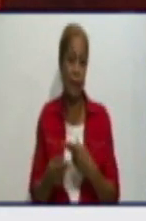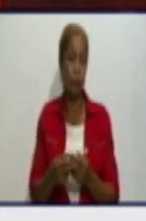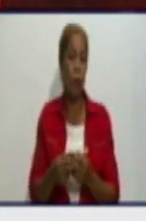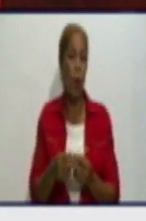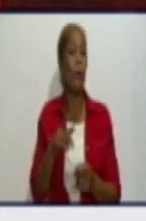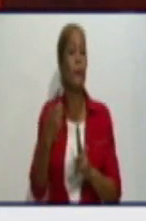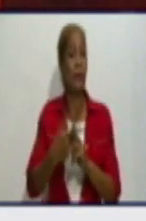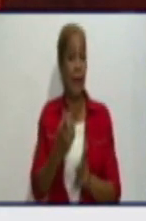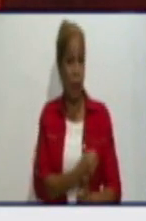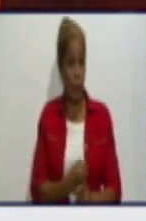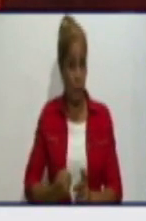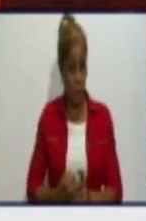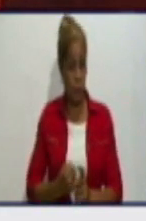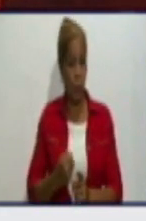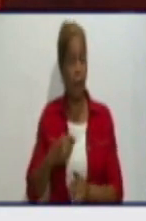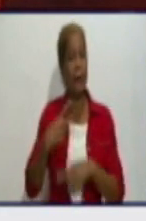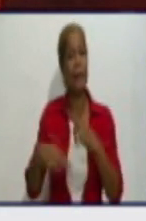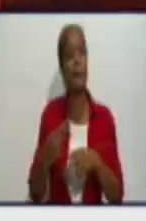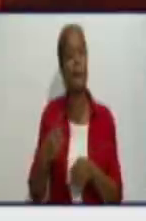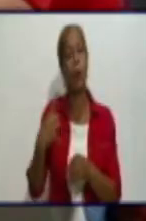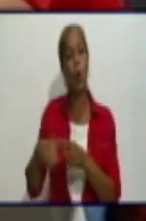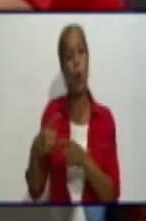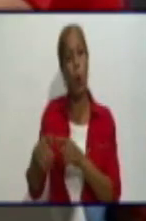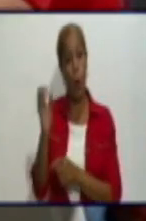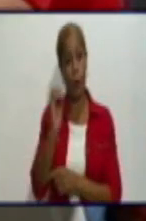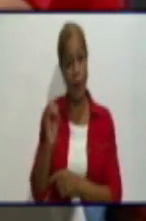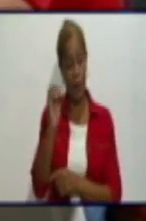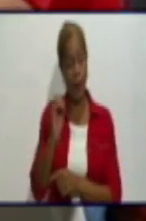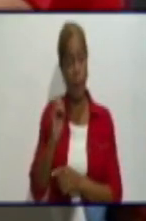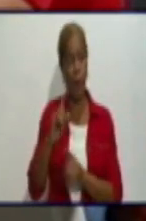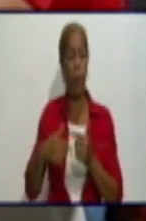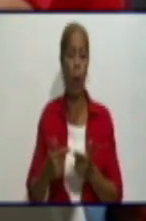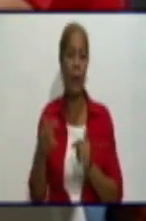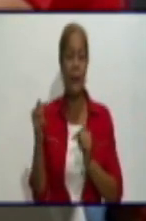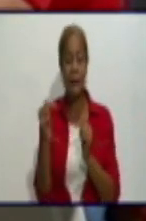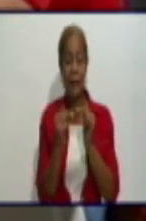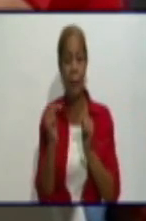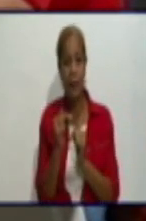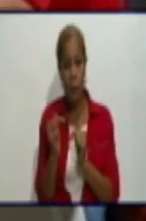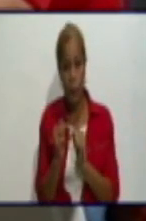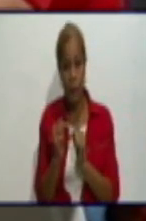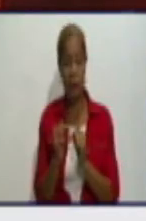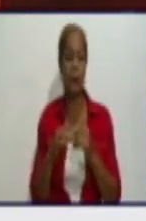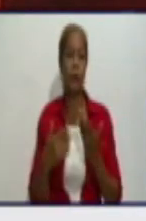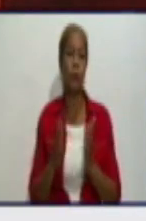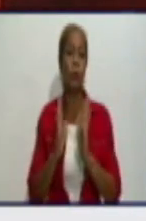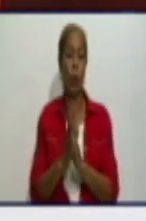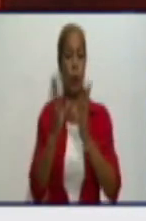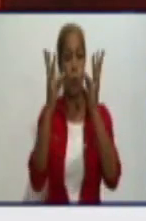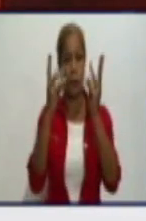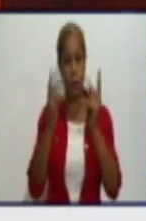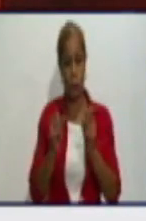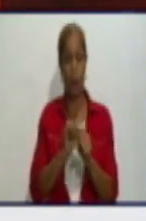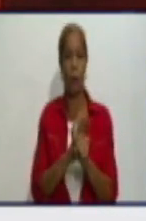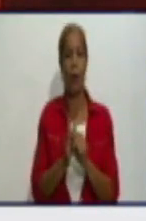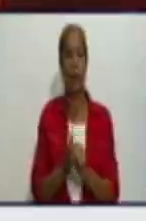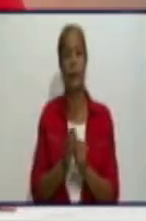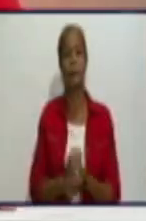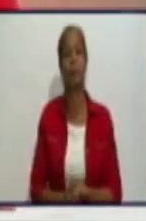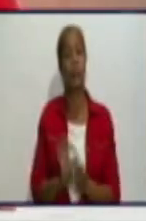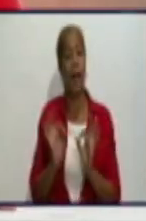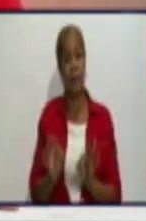resto de los organismos por disminuir los casos positivos de cubit a quien gran así ellos en el esperemos que